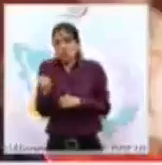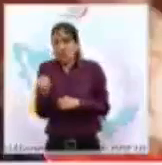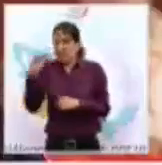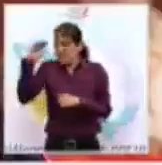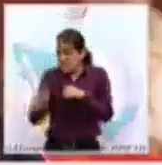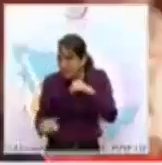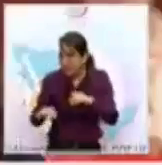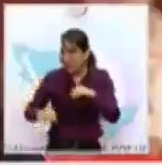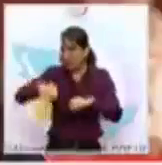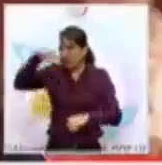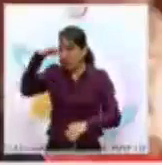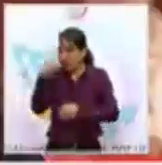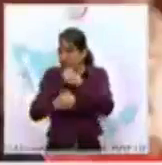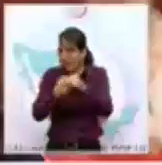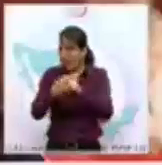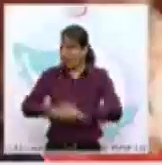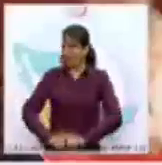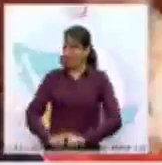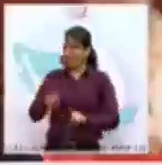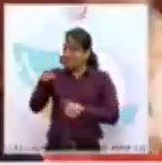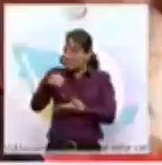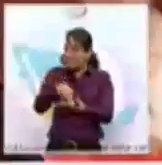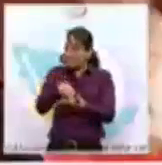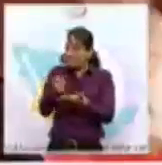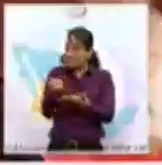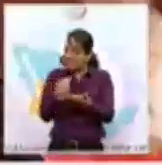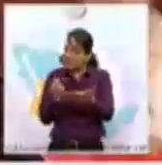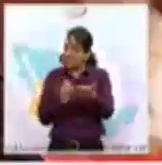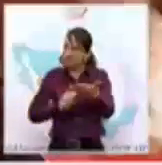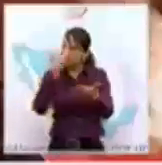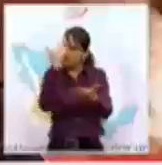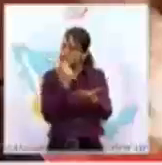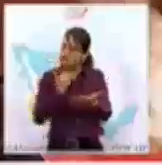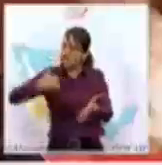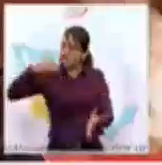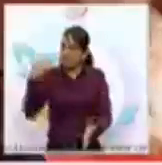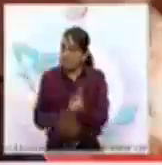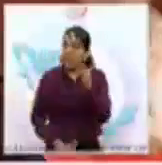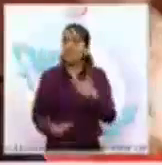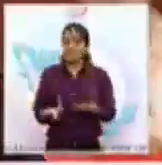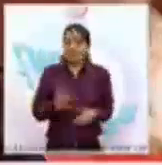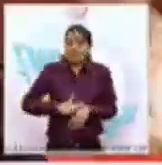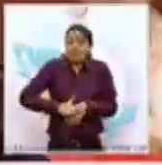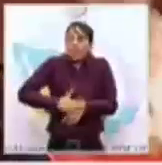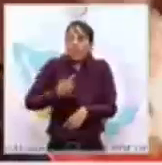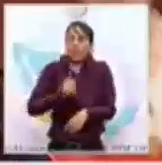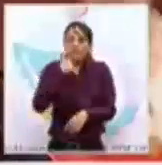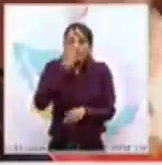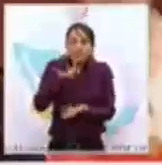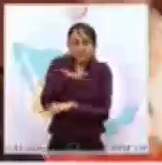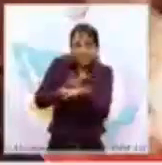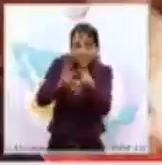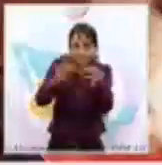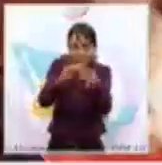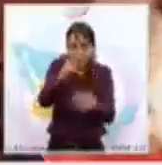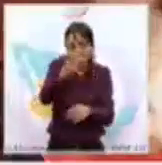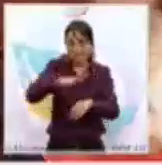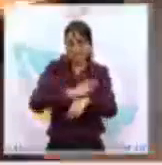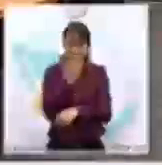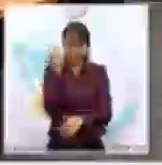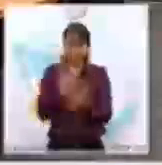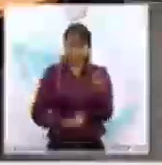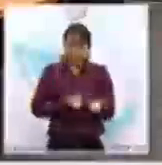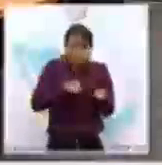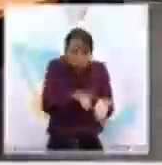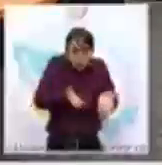temas sí necesitamos desarrollar muchas de las habilidades de nuestros niños. Hay quienes incluso señalan que